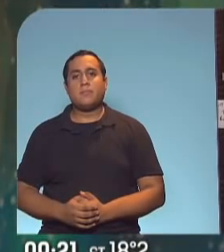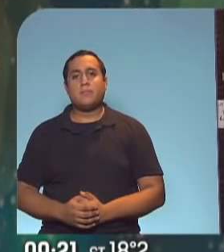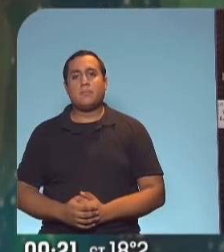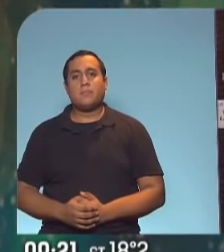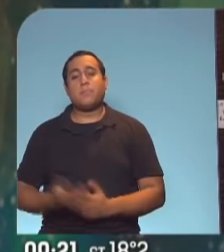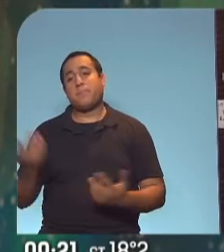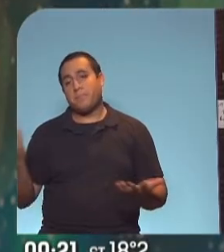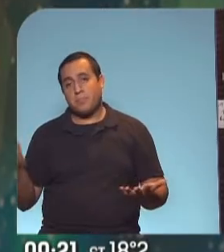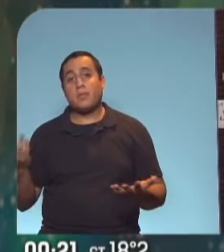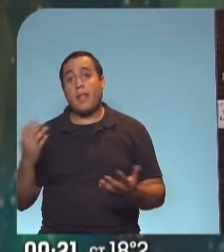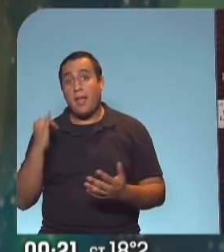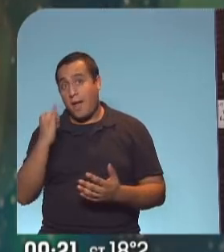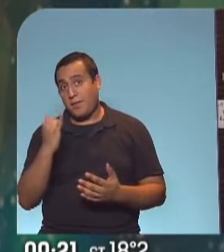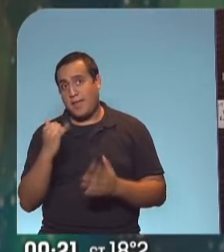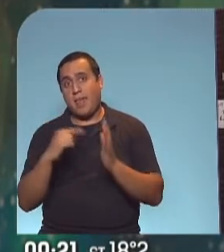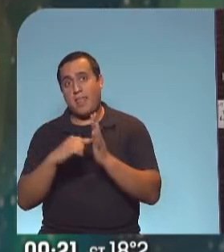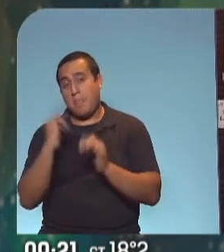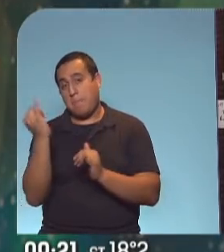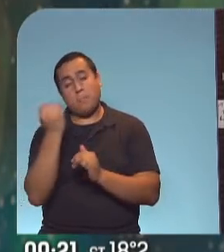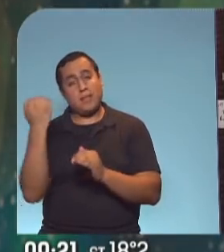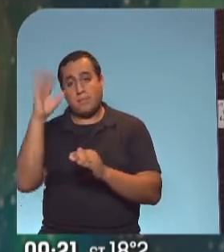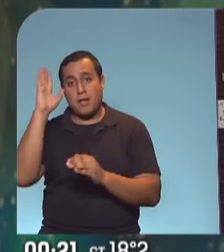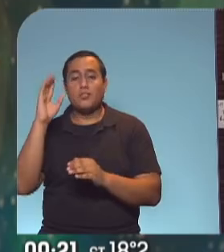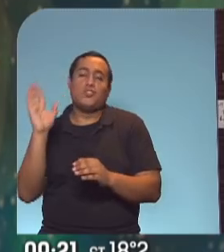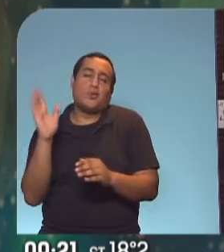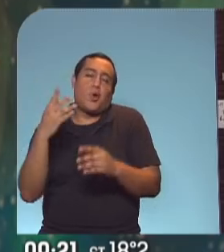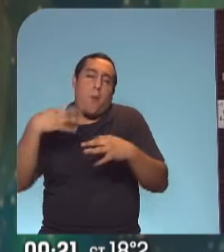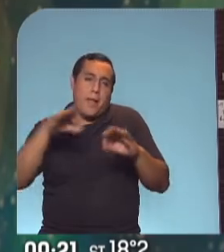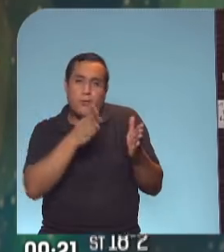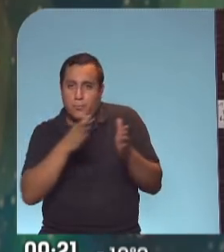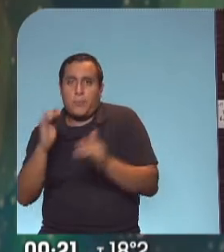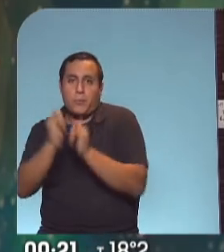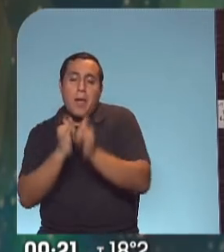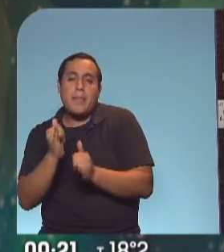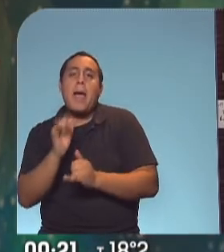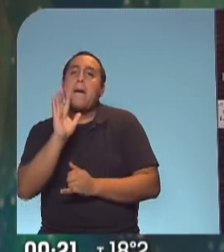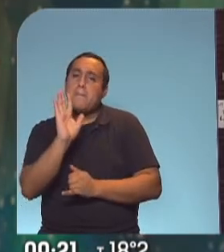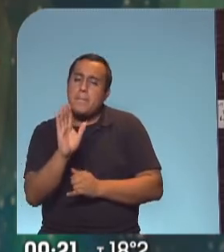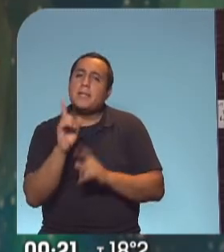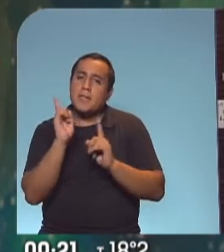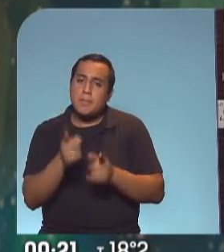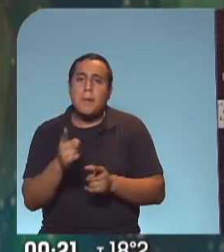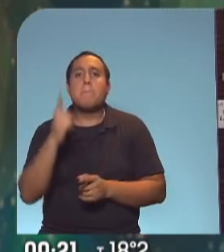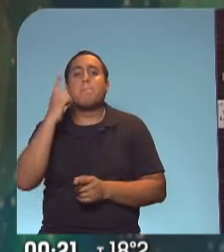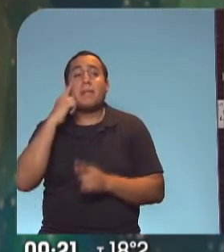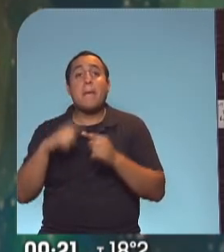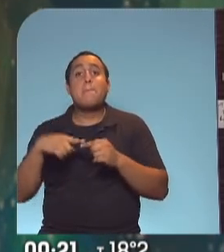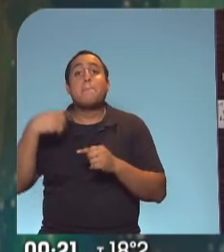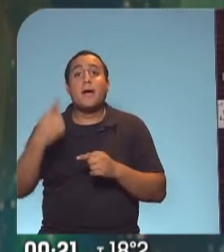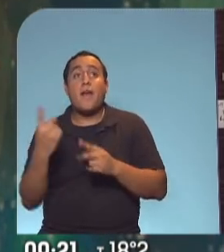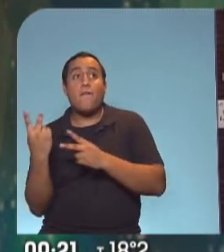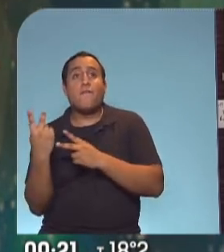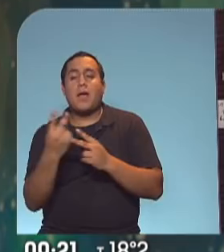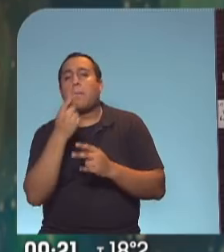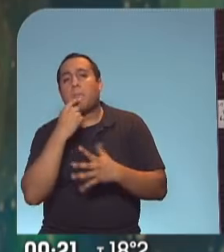Bueno, reiteramos, me parece el dato más importante del reporte, fue todo importante, los datos, demás, pero me parece que ten en cuenta que mañana, si viajas en el